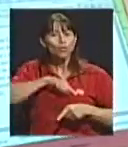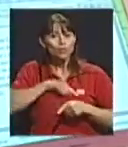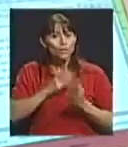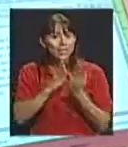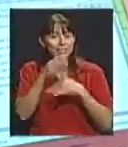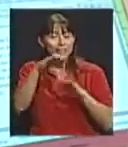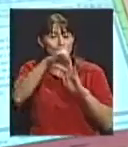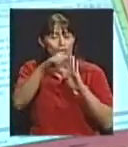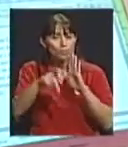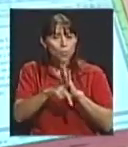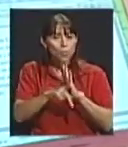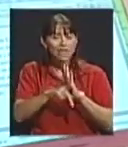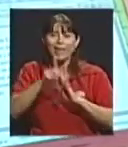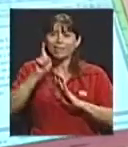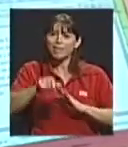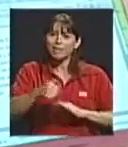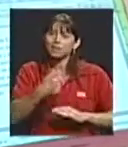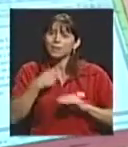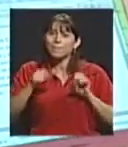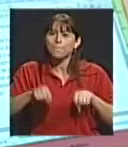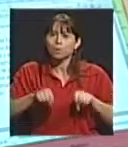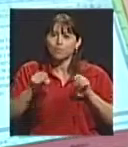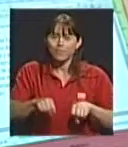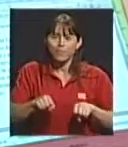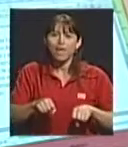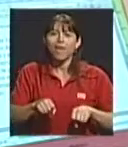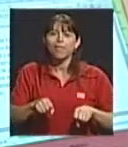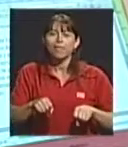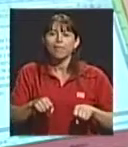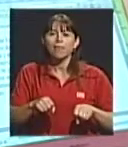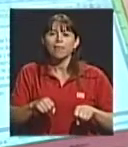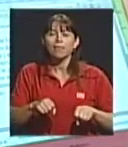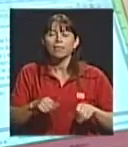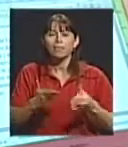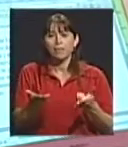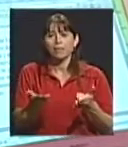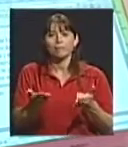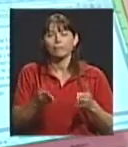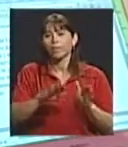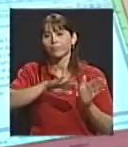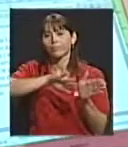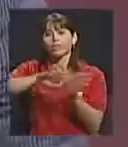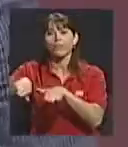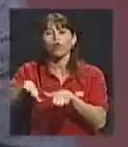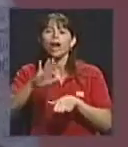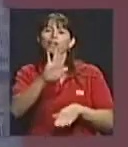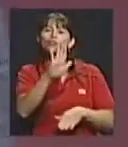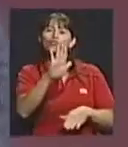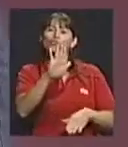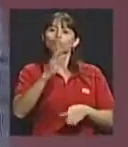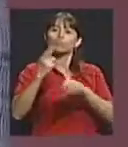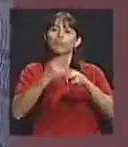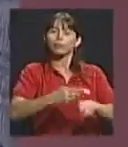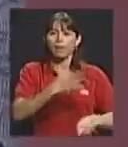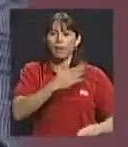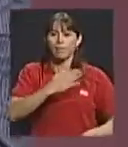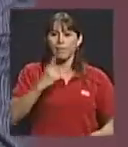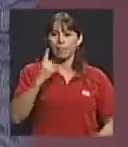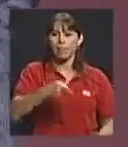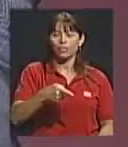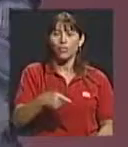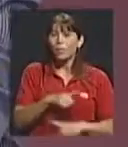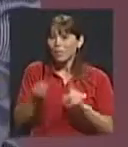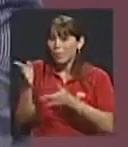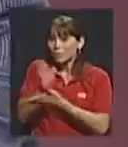constitucional la posibilidad de poderle eh revocar su mandato Pero hay quienes dicen que eso también es un es un